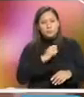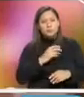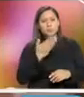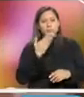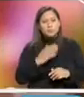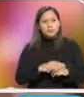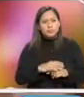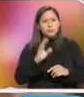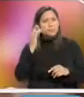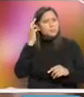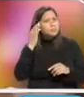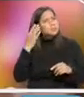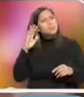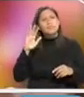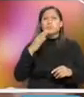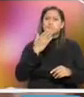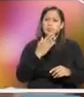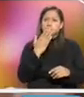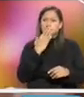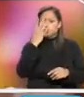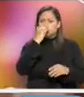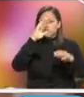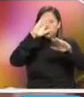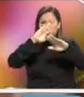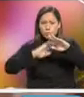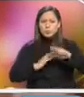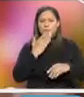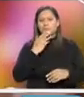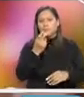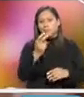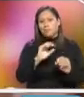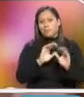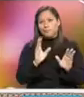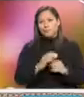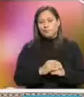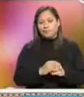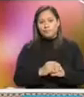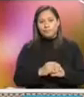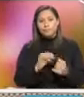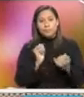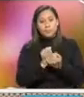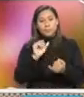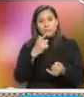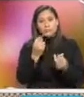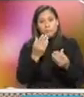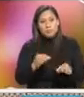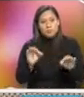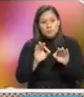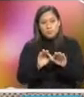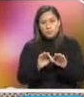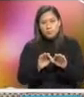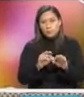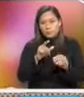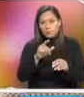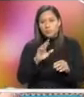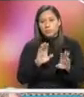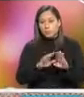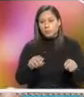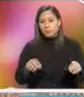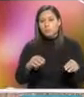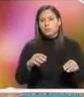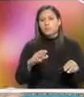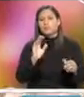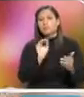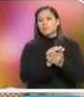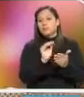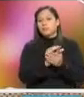realmente queda un efecto bastante uniforme en el cabello, ¿no? Exacto. También algo que es importante y que era un mercado que estaba bastante